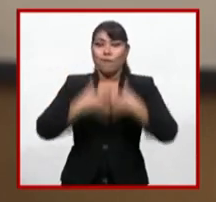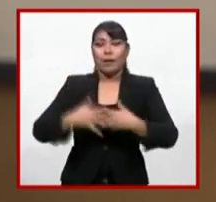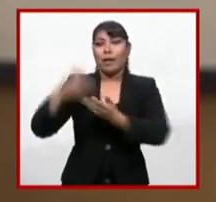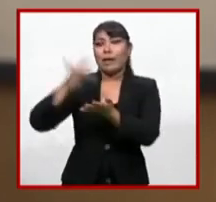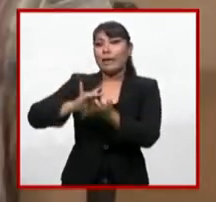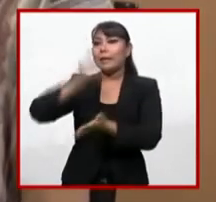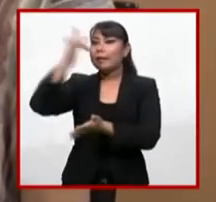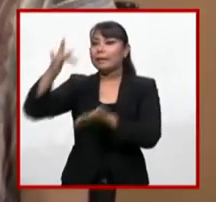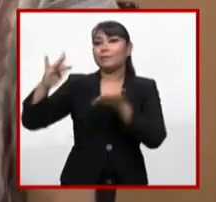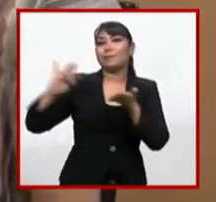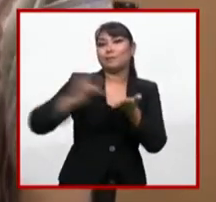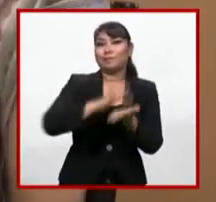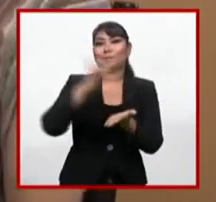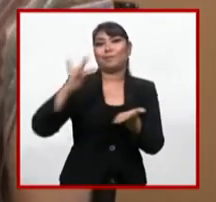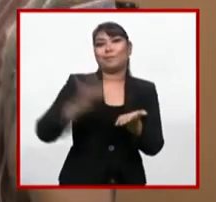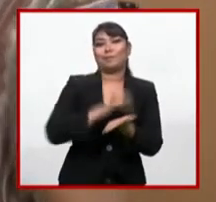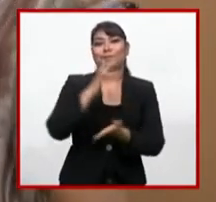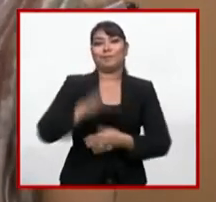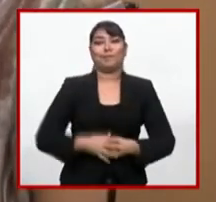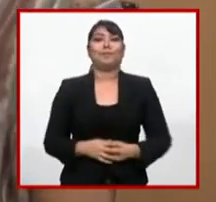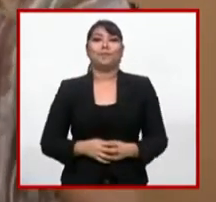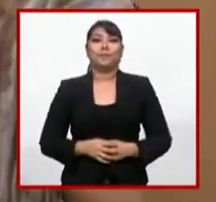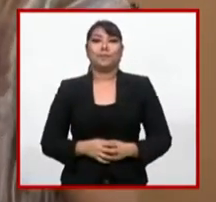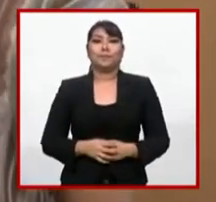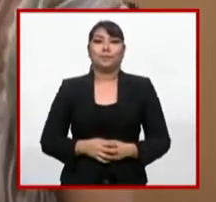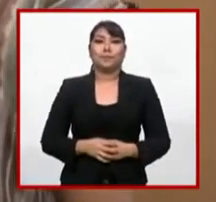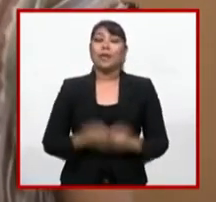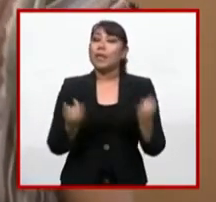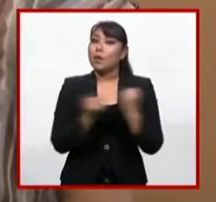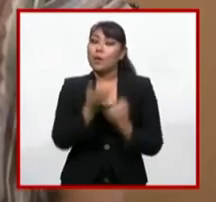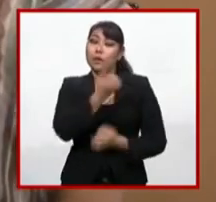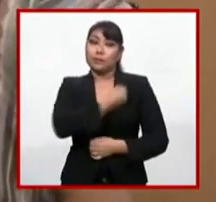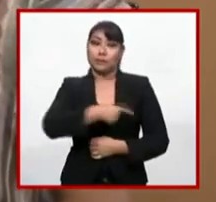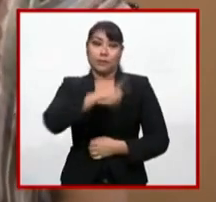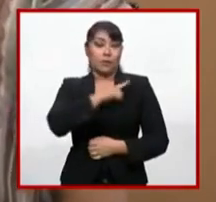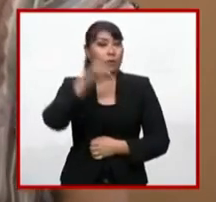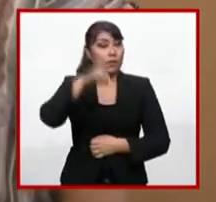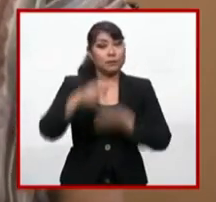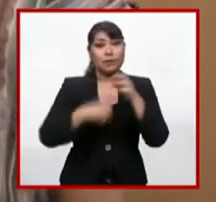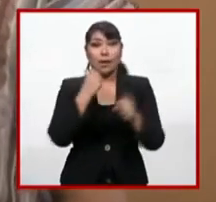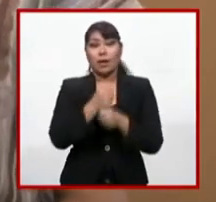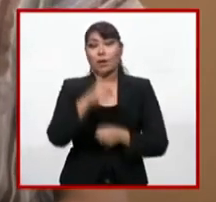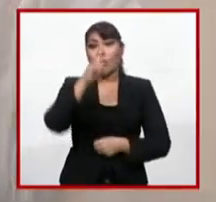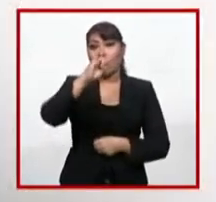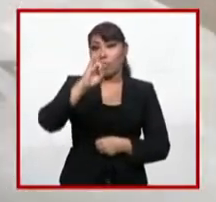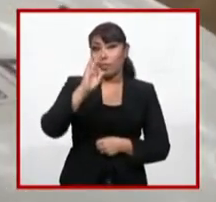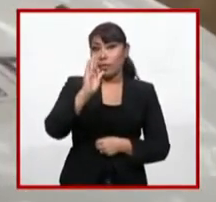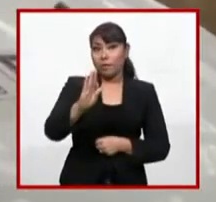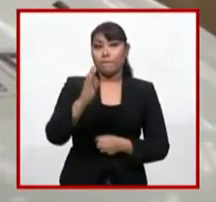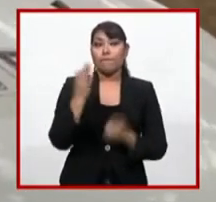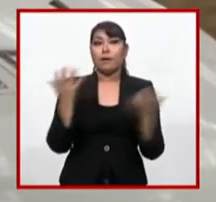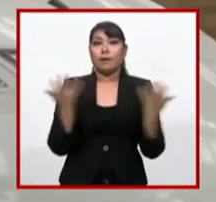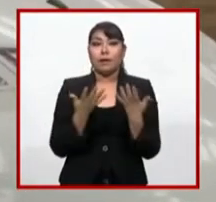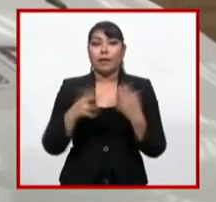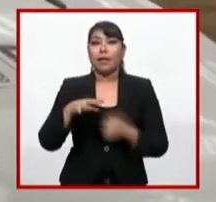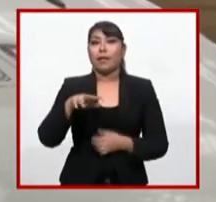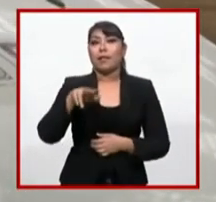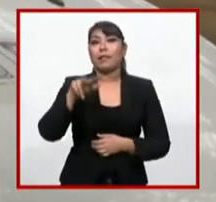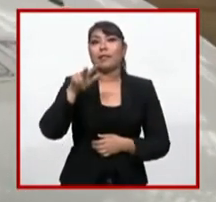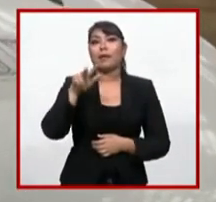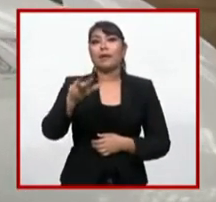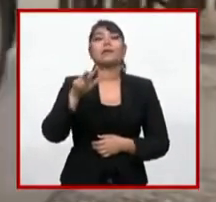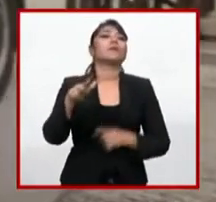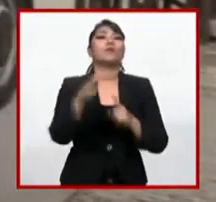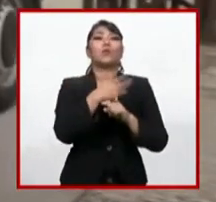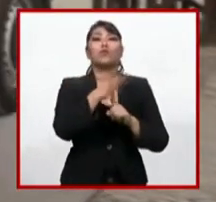y oaxaqueños. En materia de salud, este año el DIF estatal gestionó 18 ambulancias